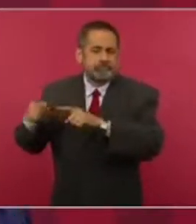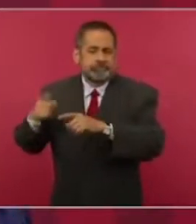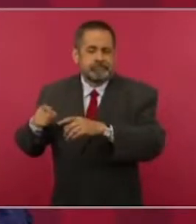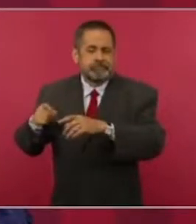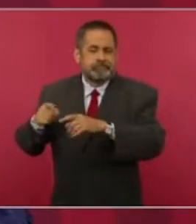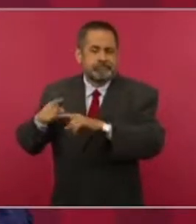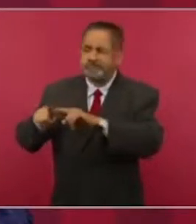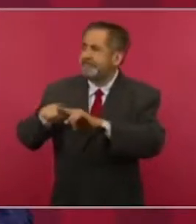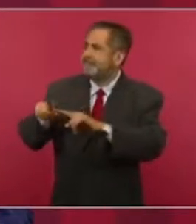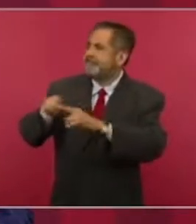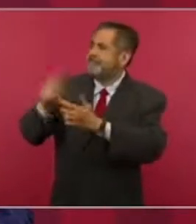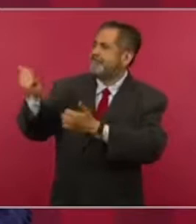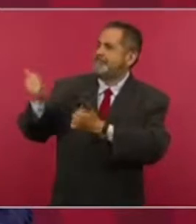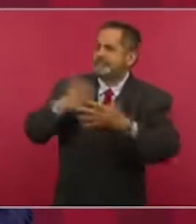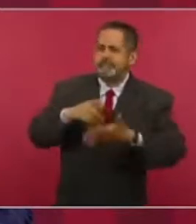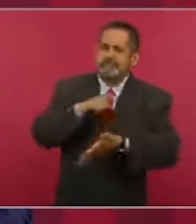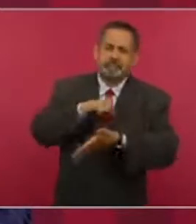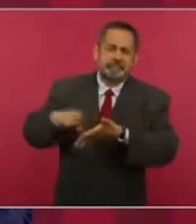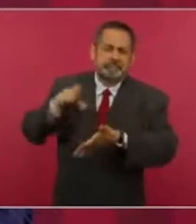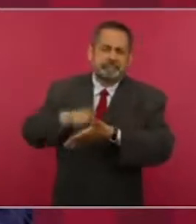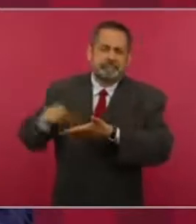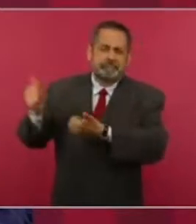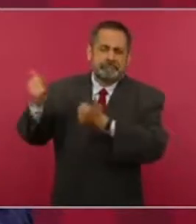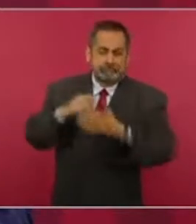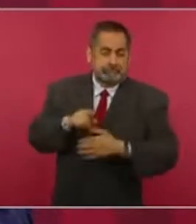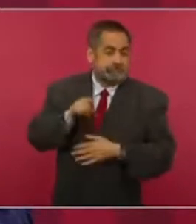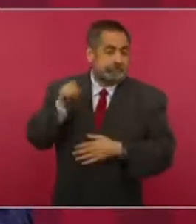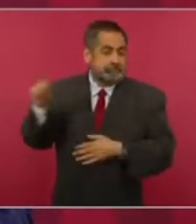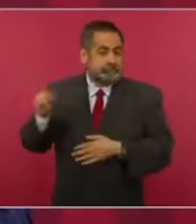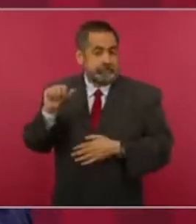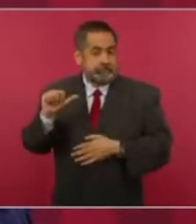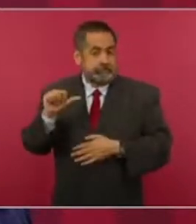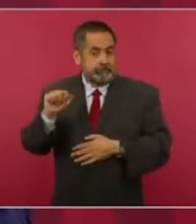equipos en el extranjero y sobre todo en Asia.